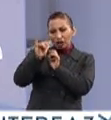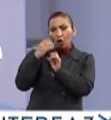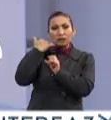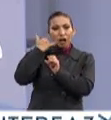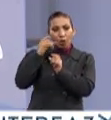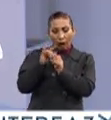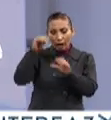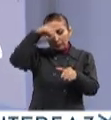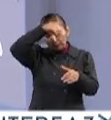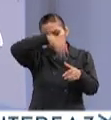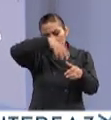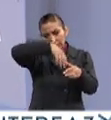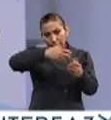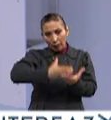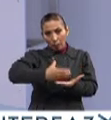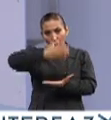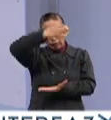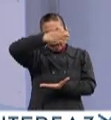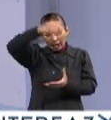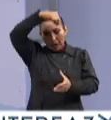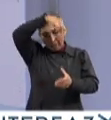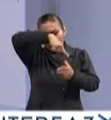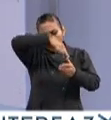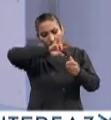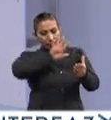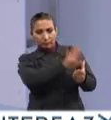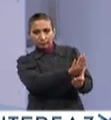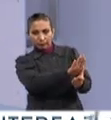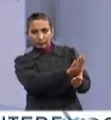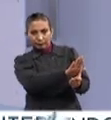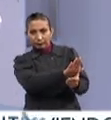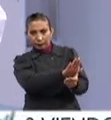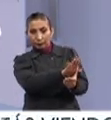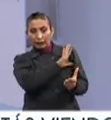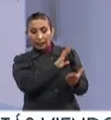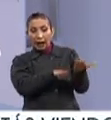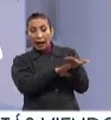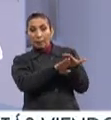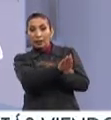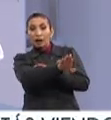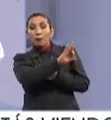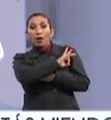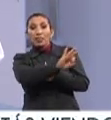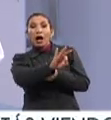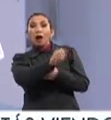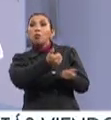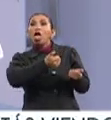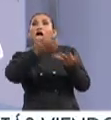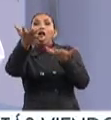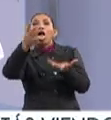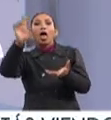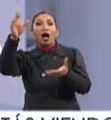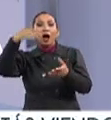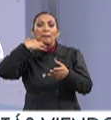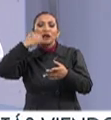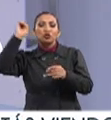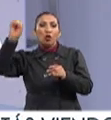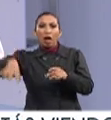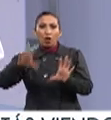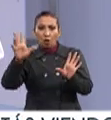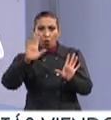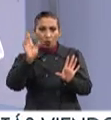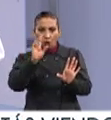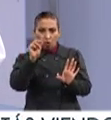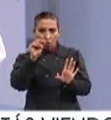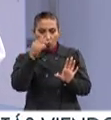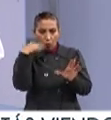celular. Y de esa manera ya las tenemos identificadas, ya evitamos que se puedan ir al bote de la basura